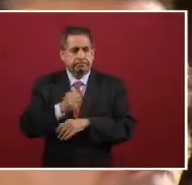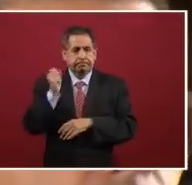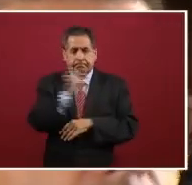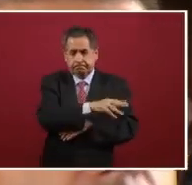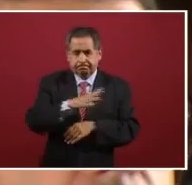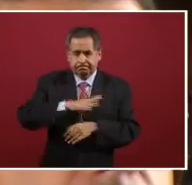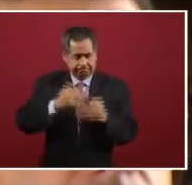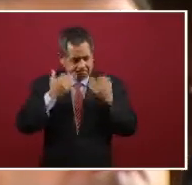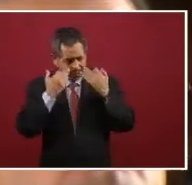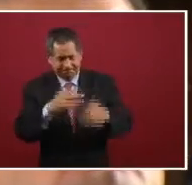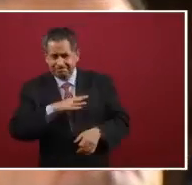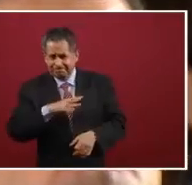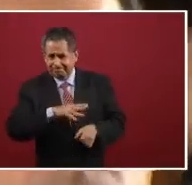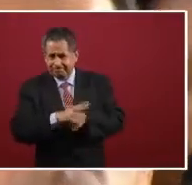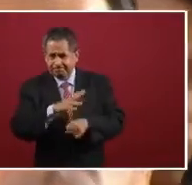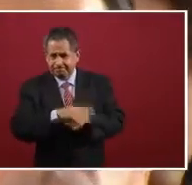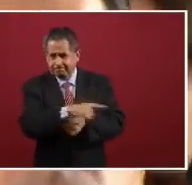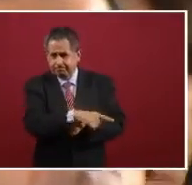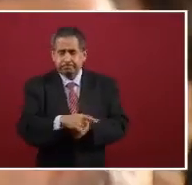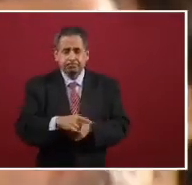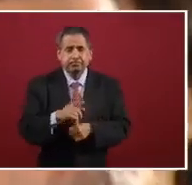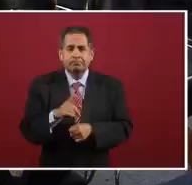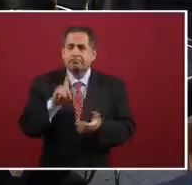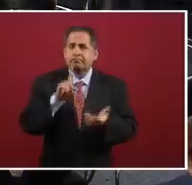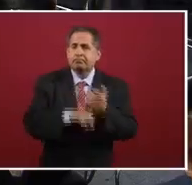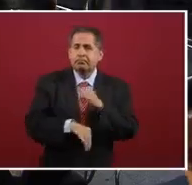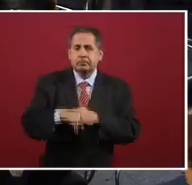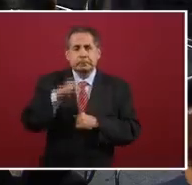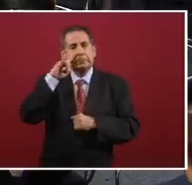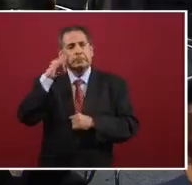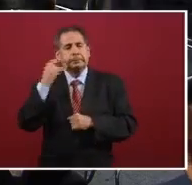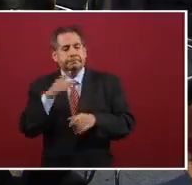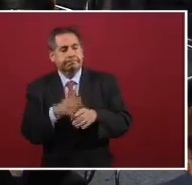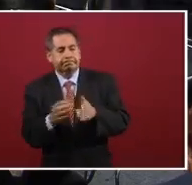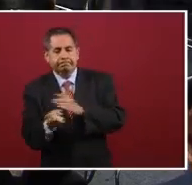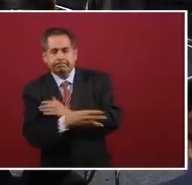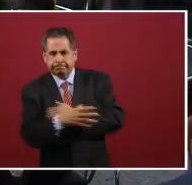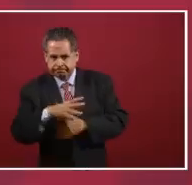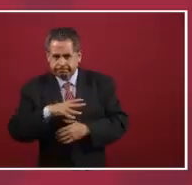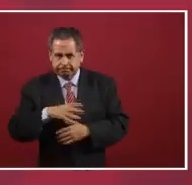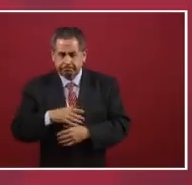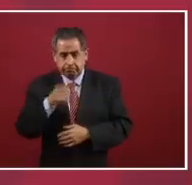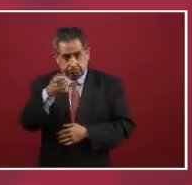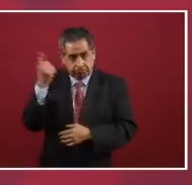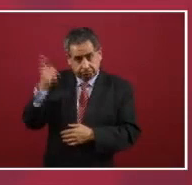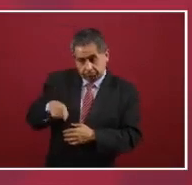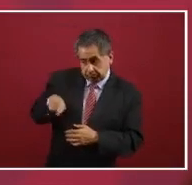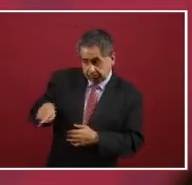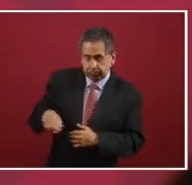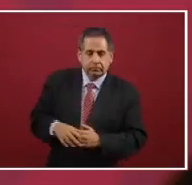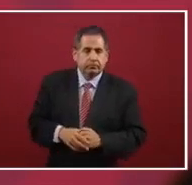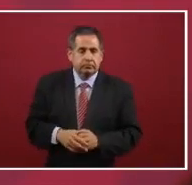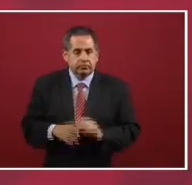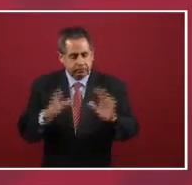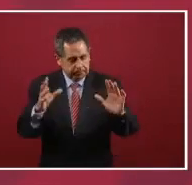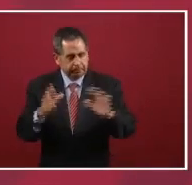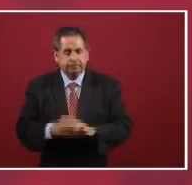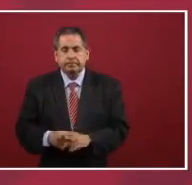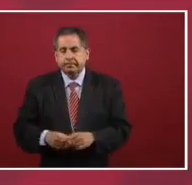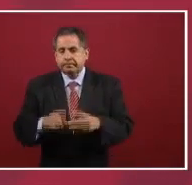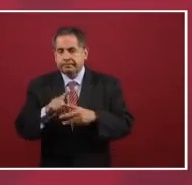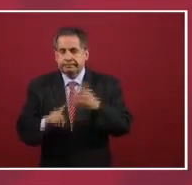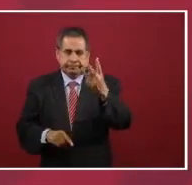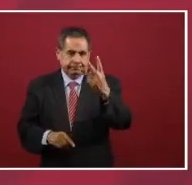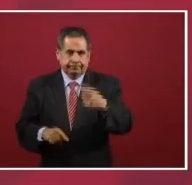recursos desviados a través de empresas fantasma. Bueno, puntualmente tres cosas.